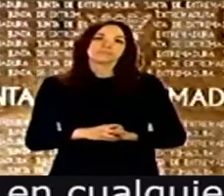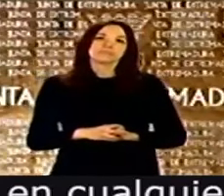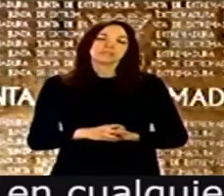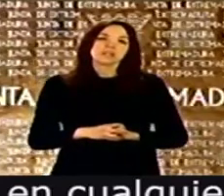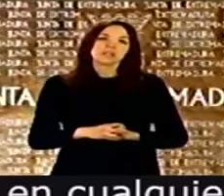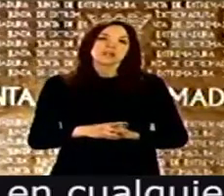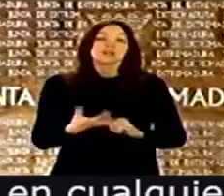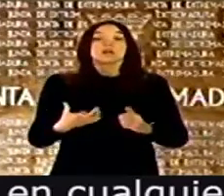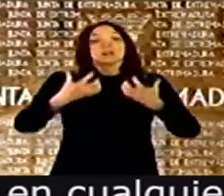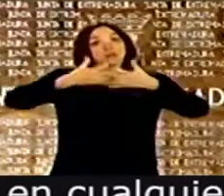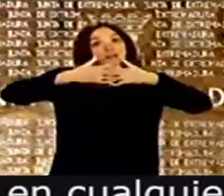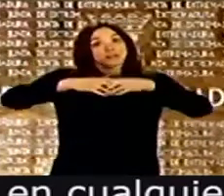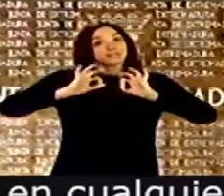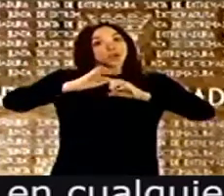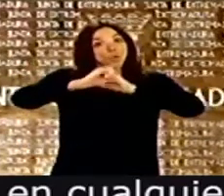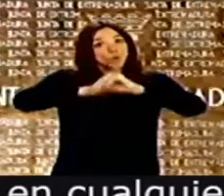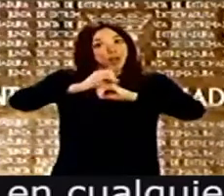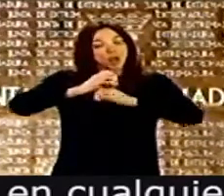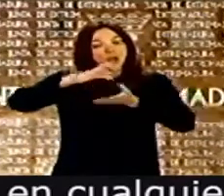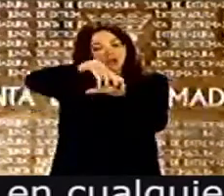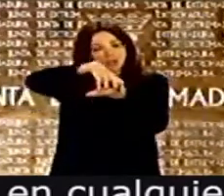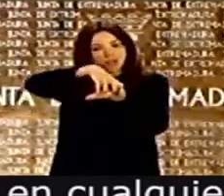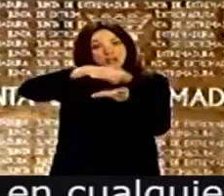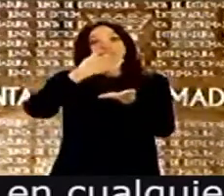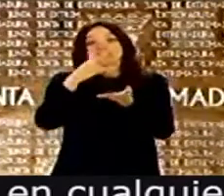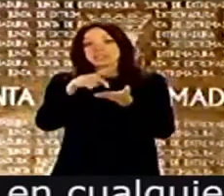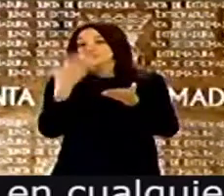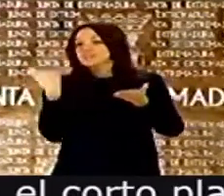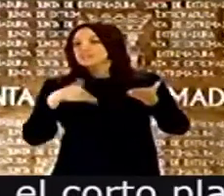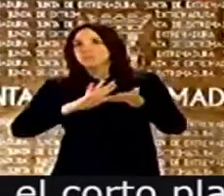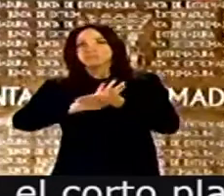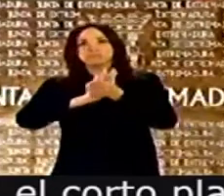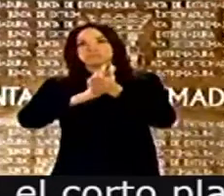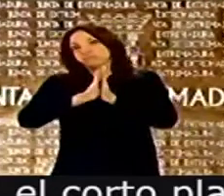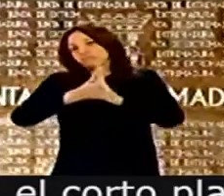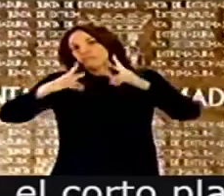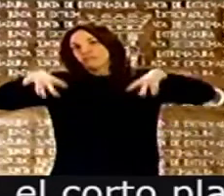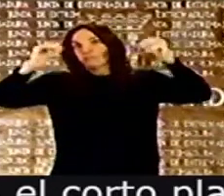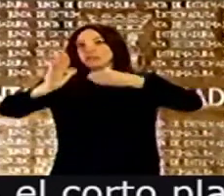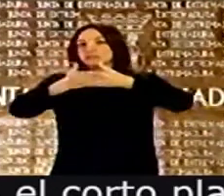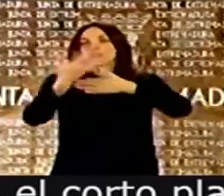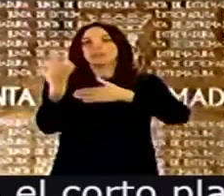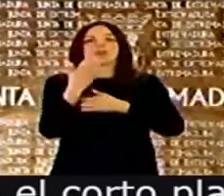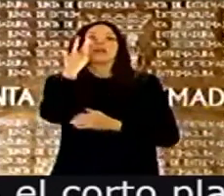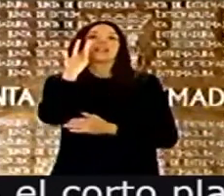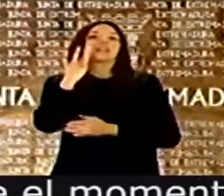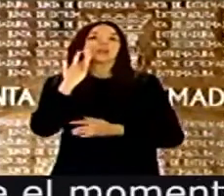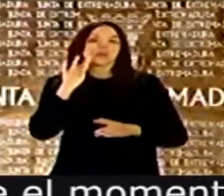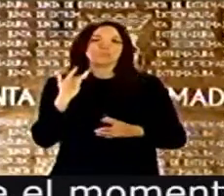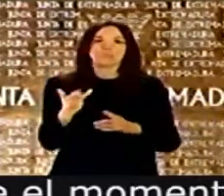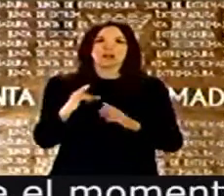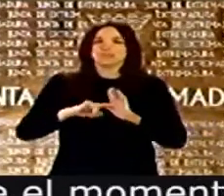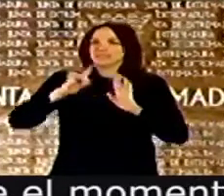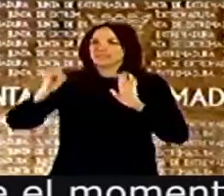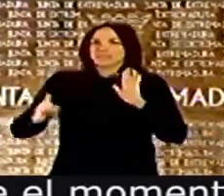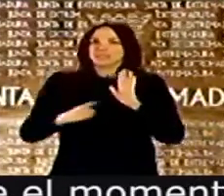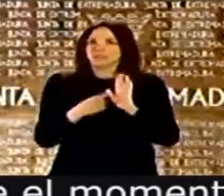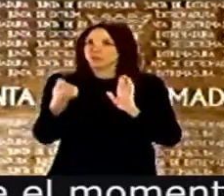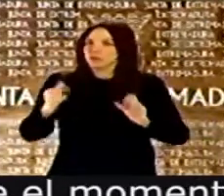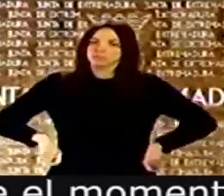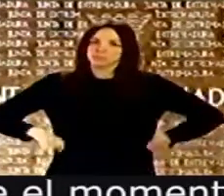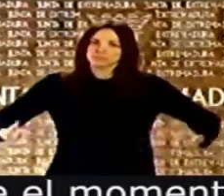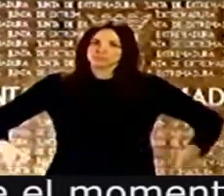nucleares, cuando llegue el momento de finalización de su vida, hay que desmantelarlas y eso cuesta dinero, mucho dinero. Y